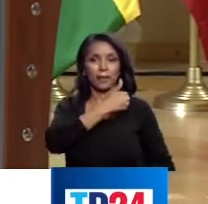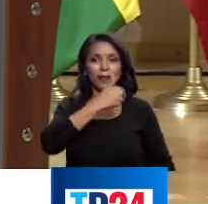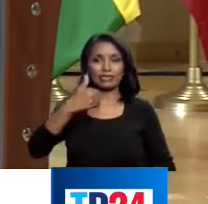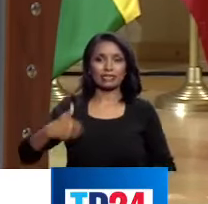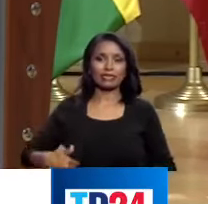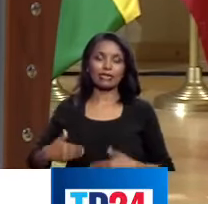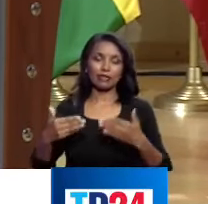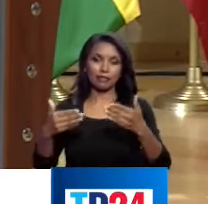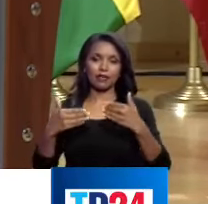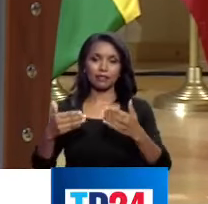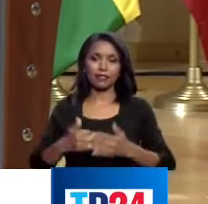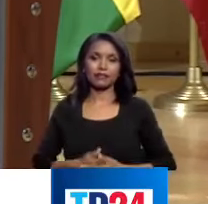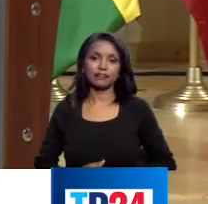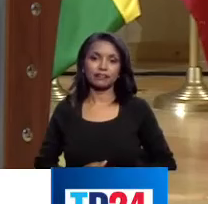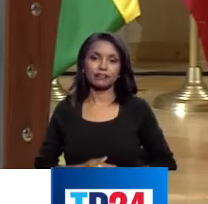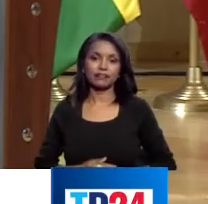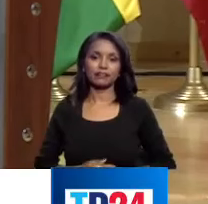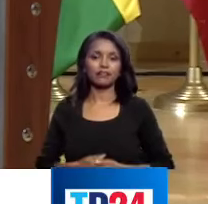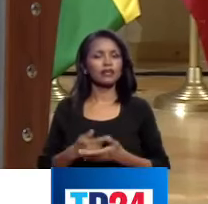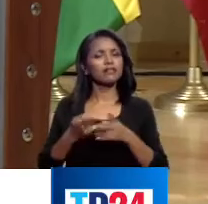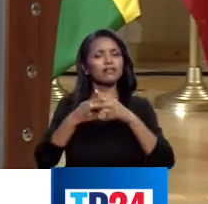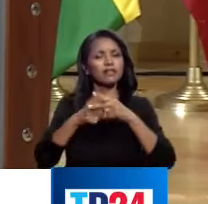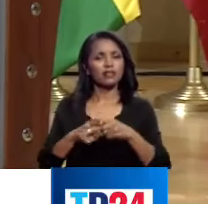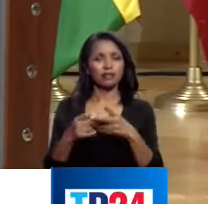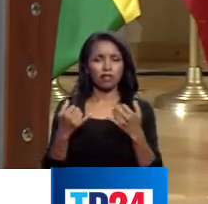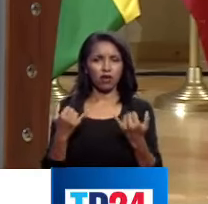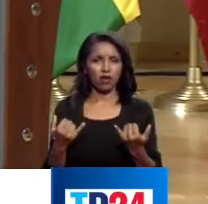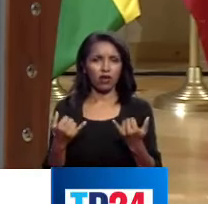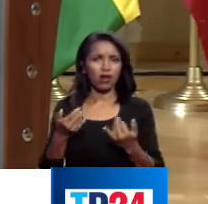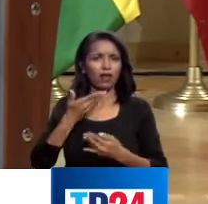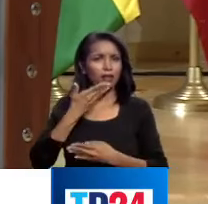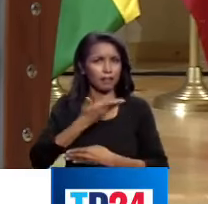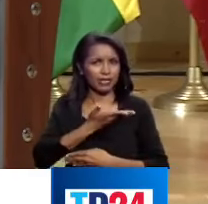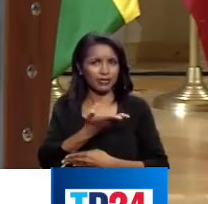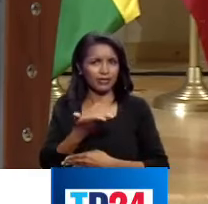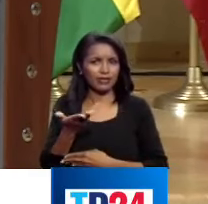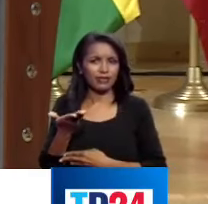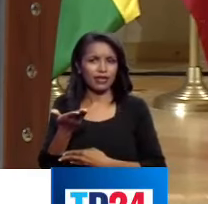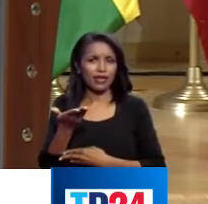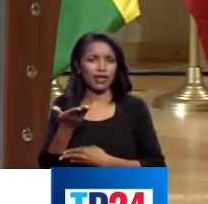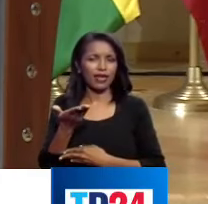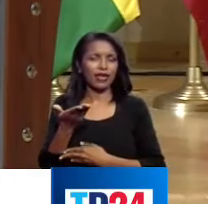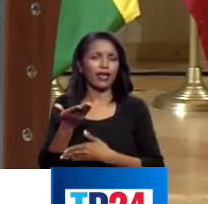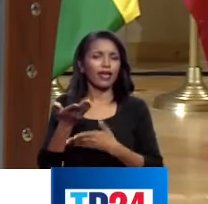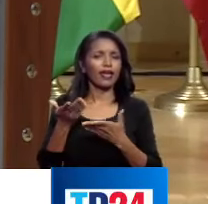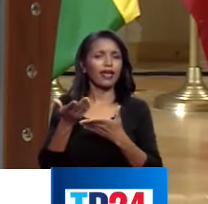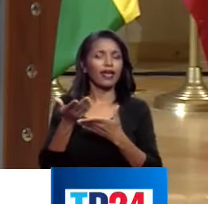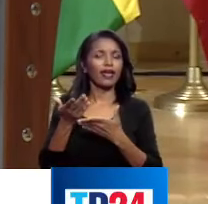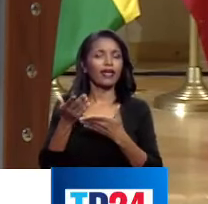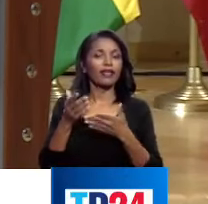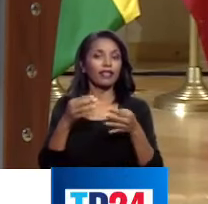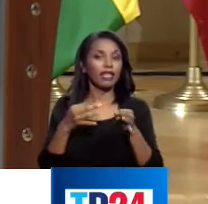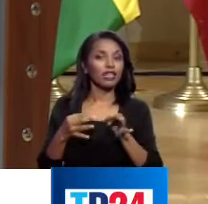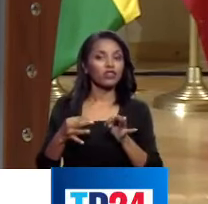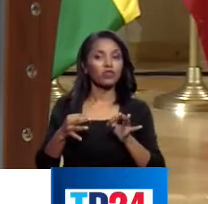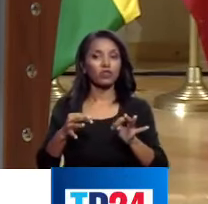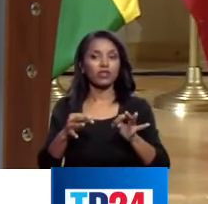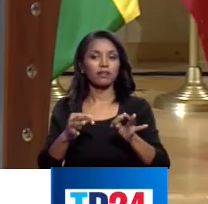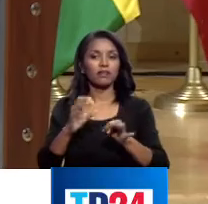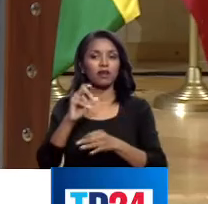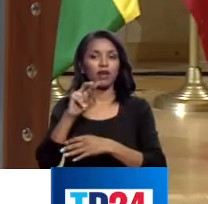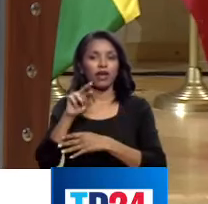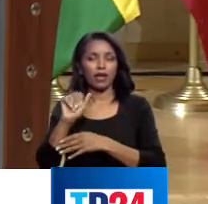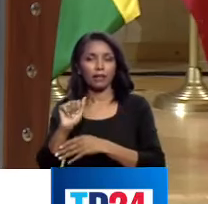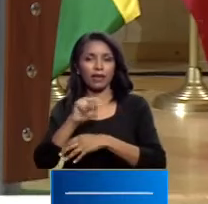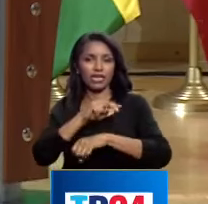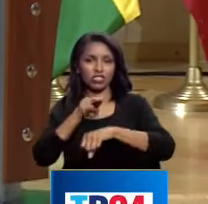de la República. Pero, ¿qué te parece, Camila, si iniciamos de inmediato con el mensaje de quienes organizaron este debate? Hablamos de la Cámara